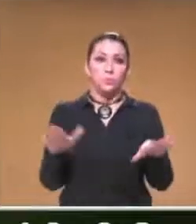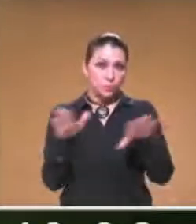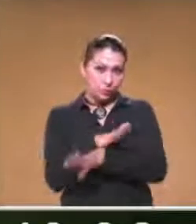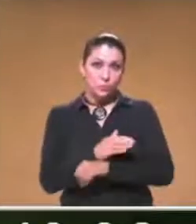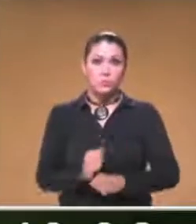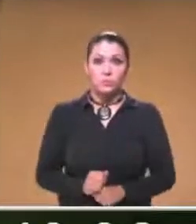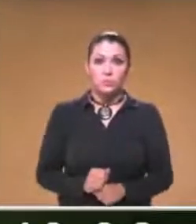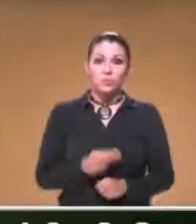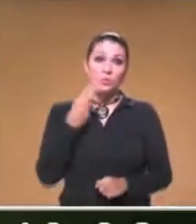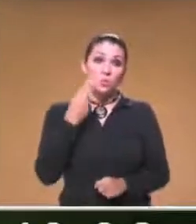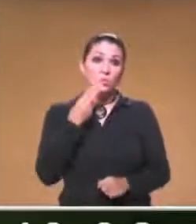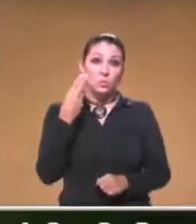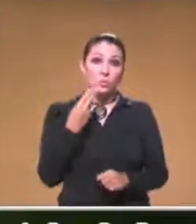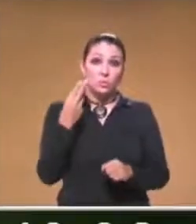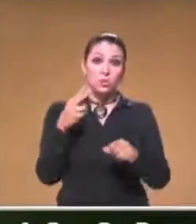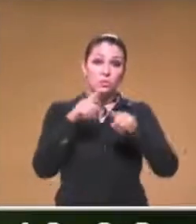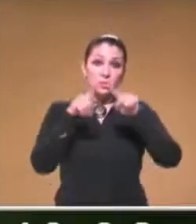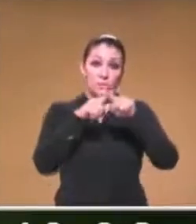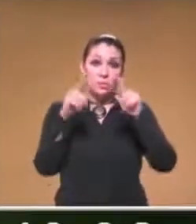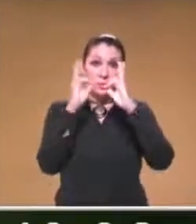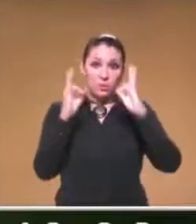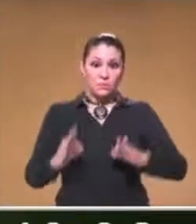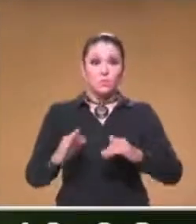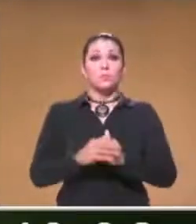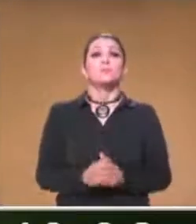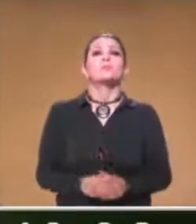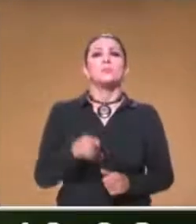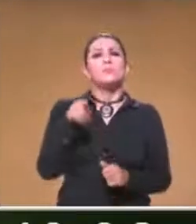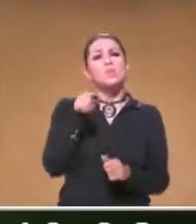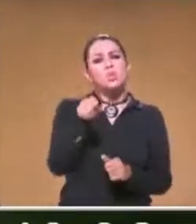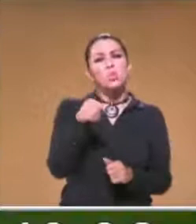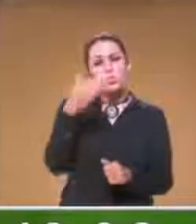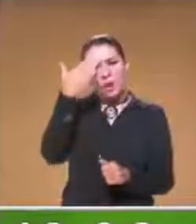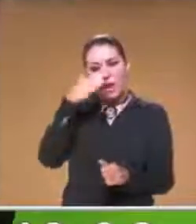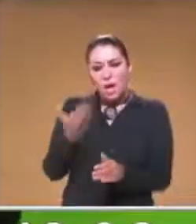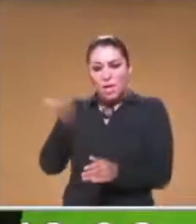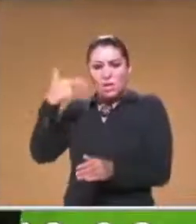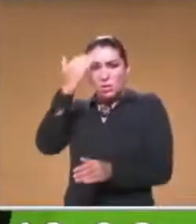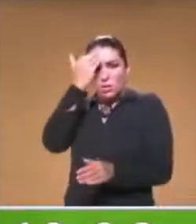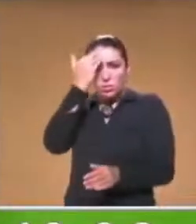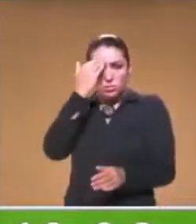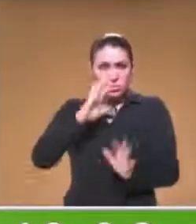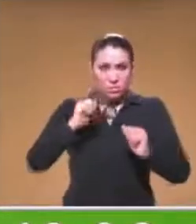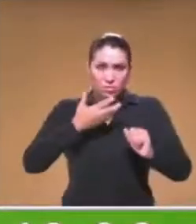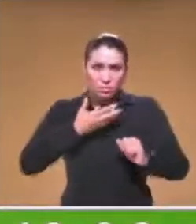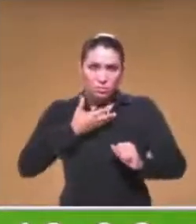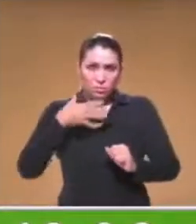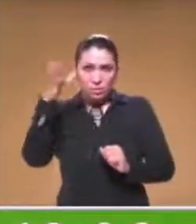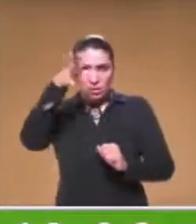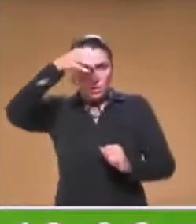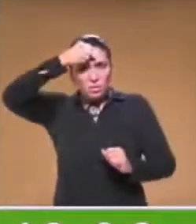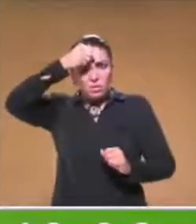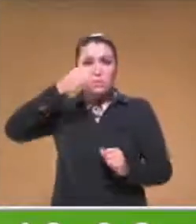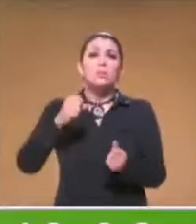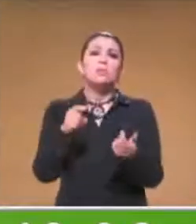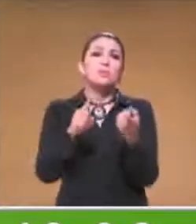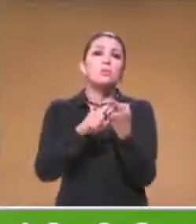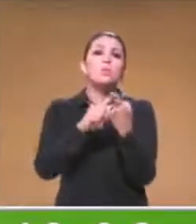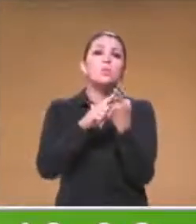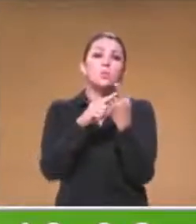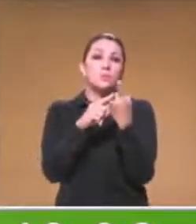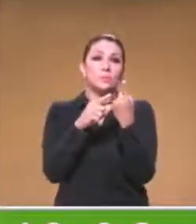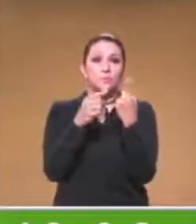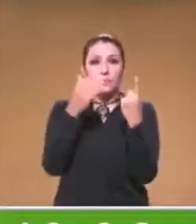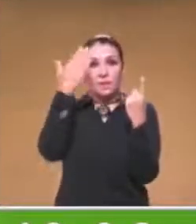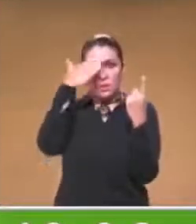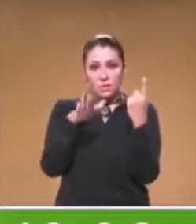decimales usando la notación decimal. Bien, ¿qué conocimientos previos necesito? Los conocimientos previos que yo necesito son